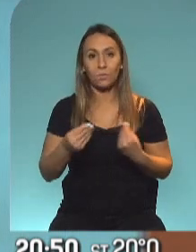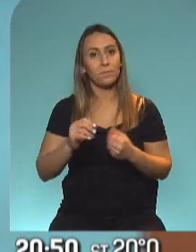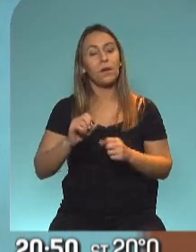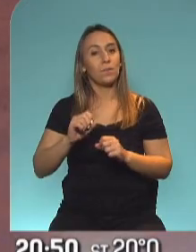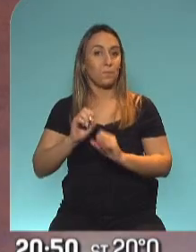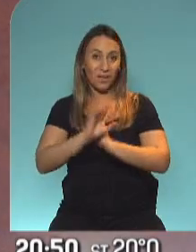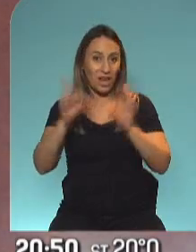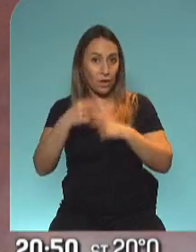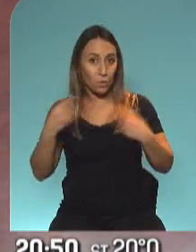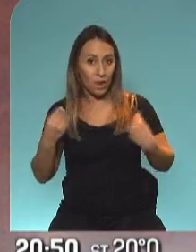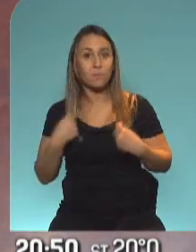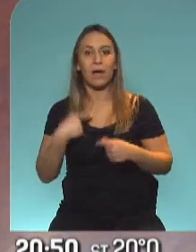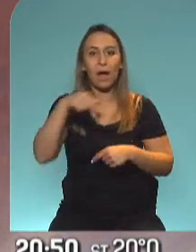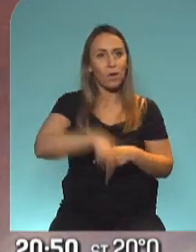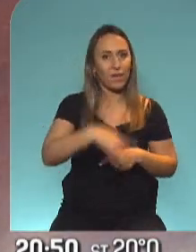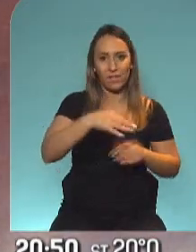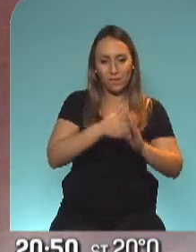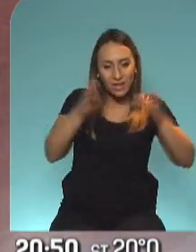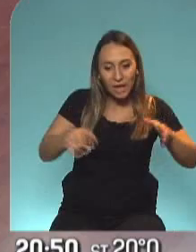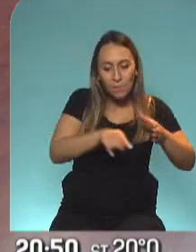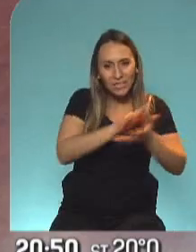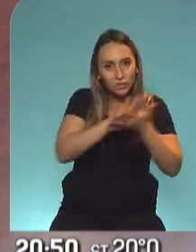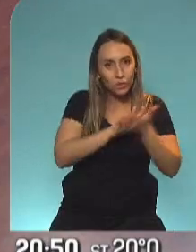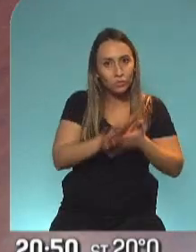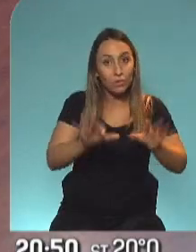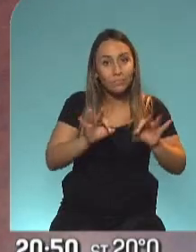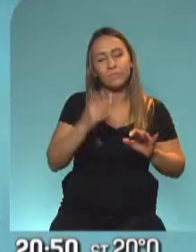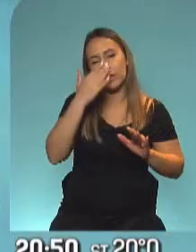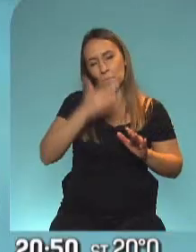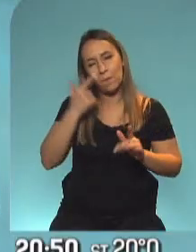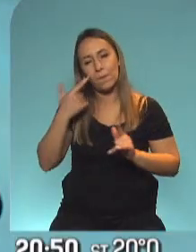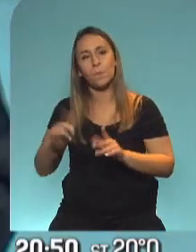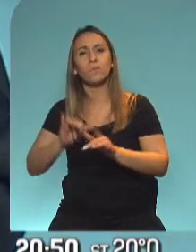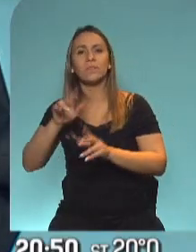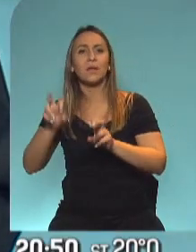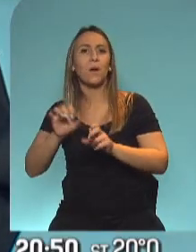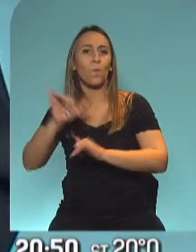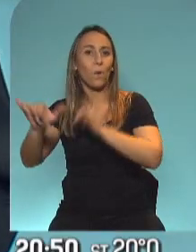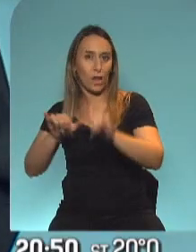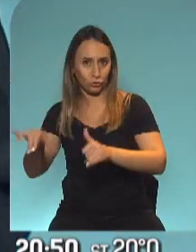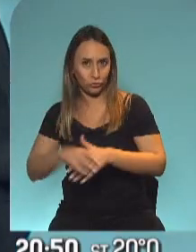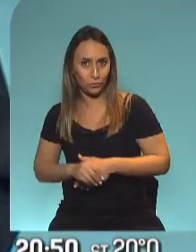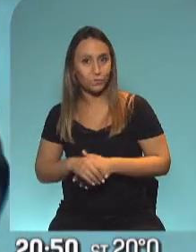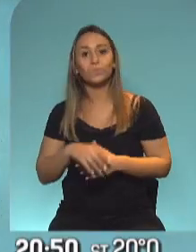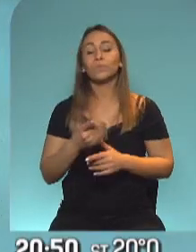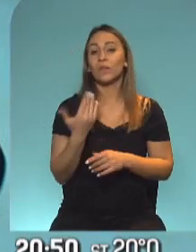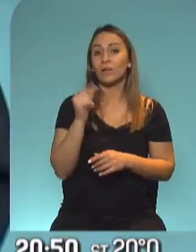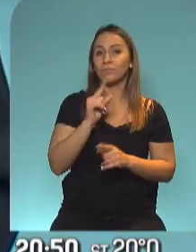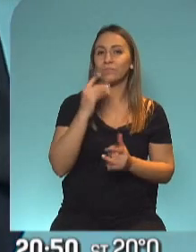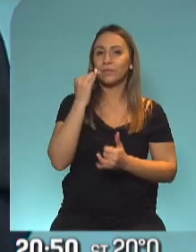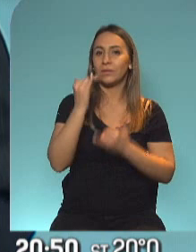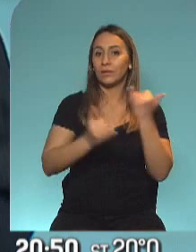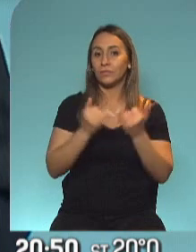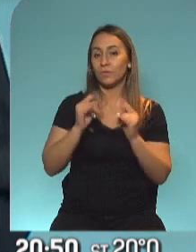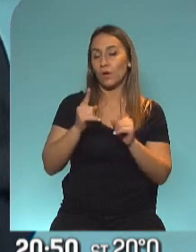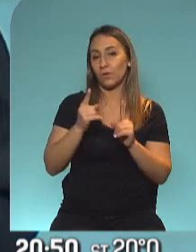este tramo. Con lo que anunciabas, lo que contabas ya de arranque en nuestro programa, recién formalizado por